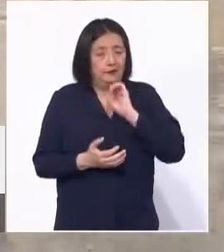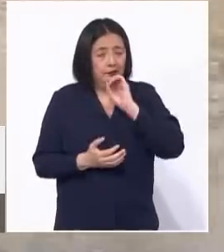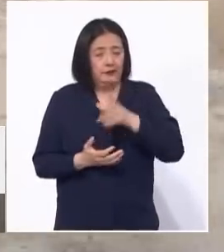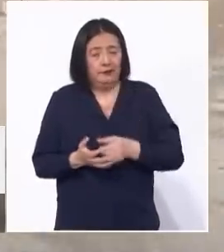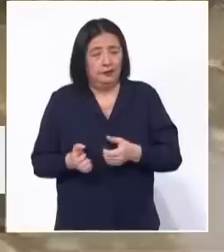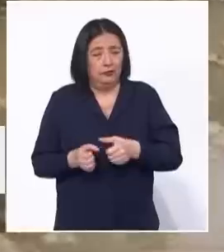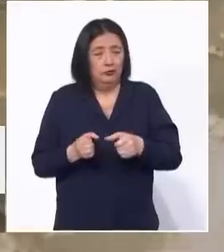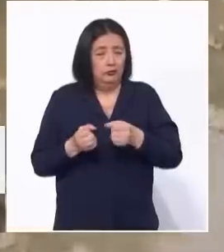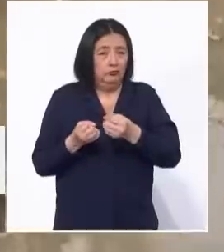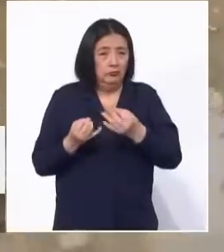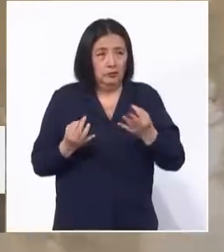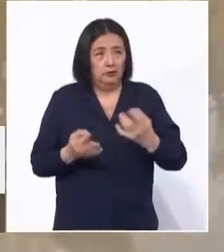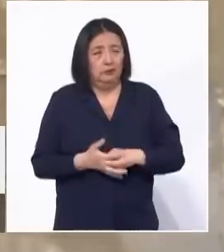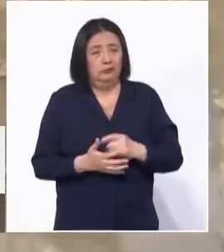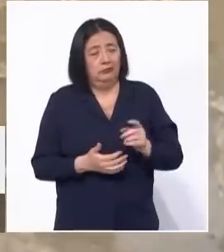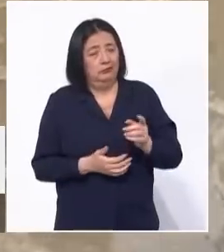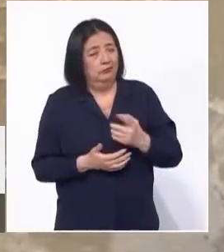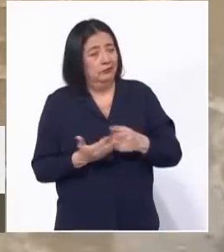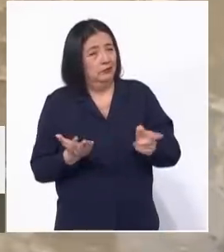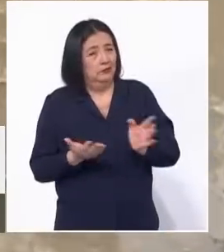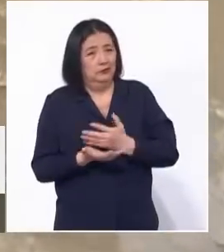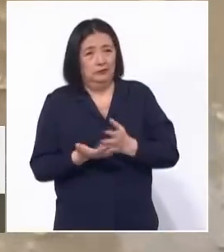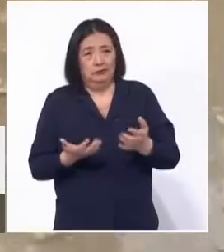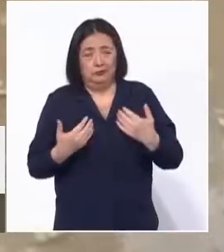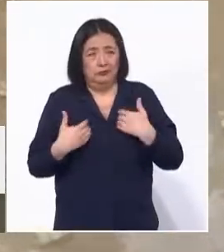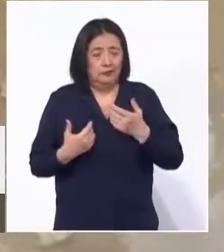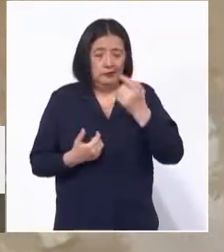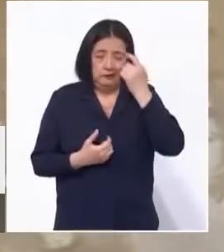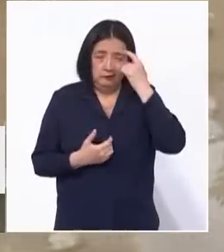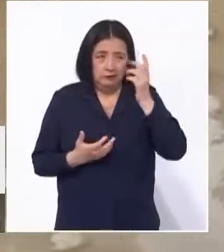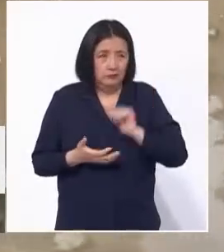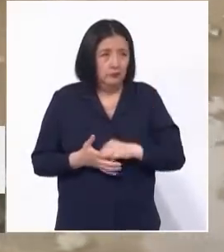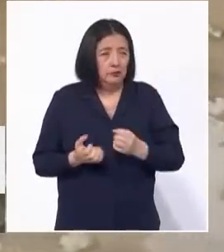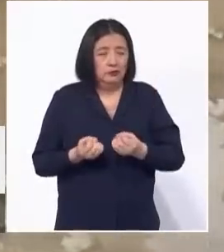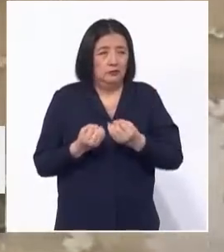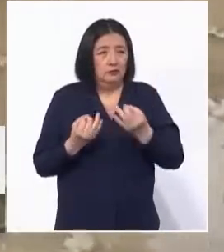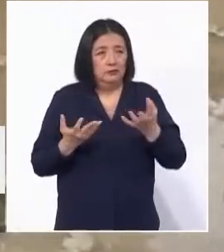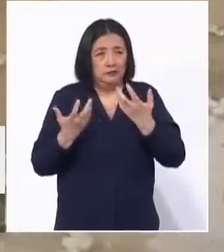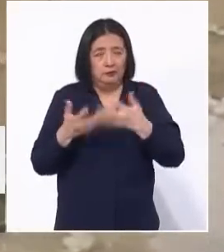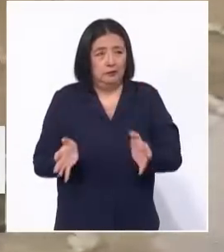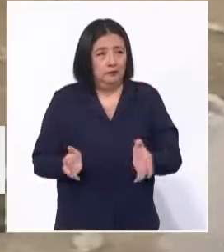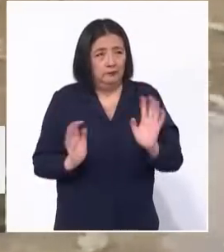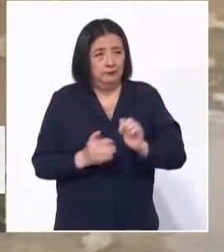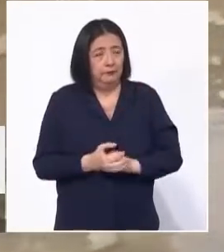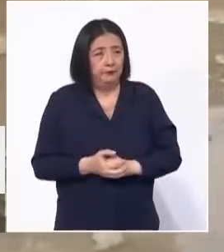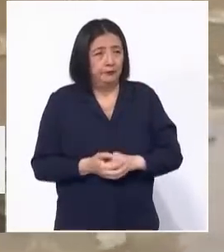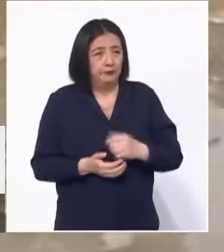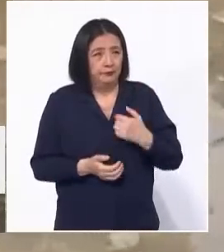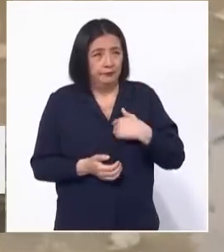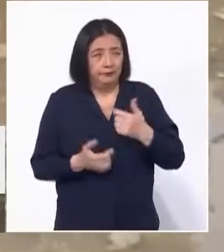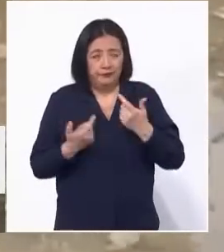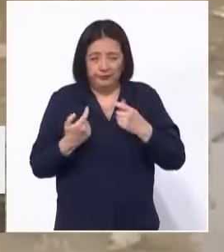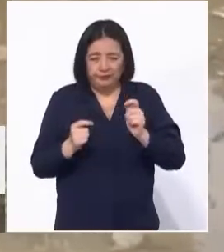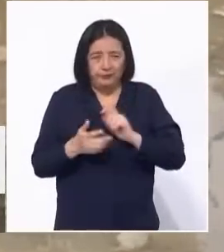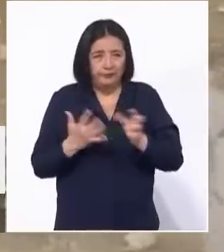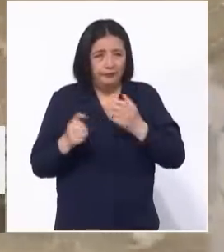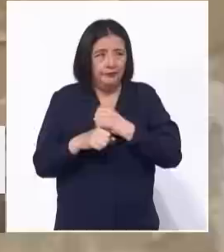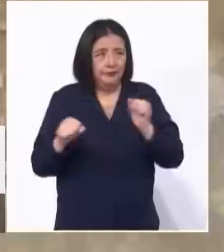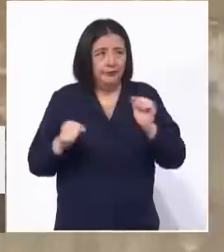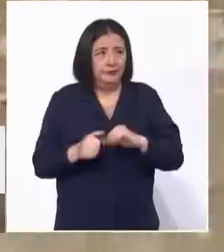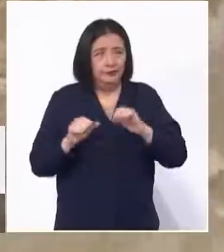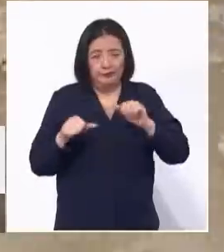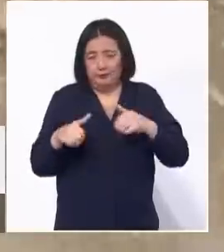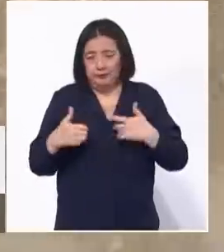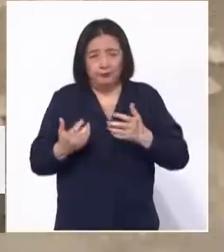no me atrevería porque prácticamente no tengo ahorita cabeza como para sacar cálculos de lo que se ha perdido. Lo que estoy intentando es rescatar lo que se